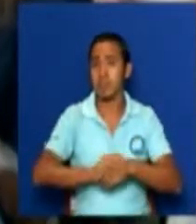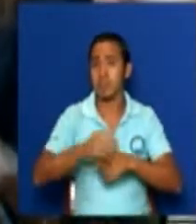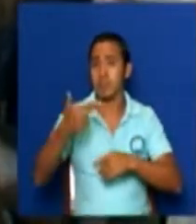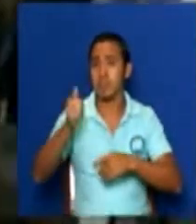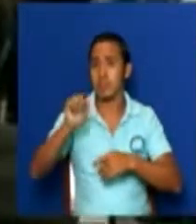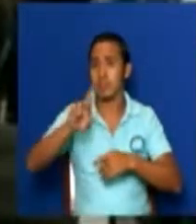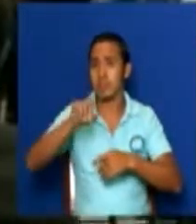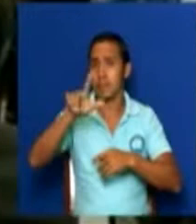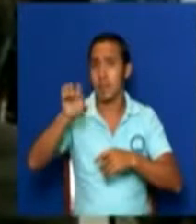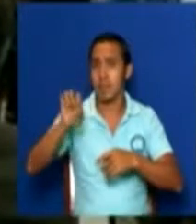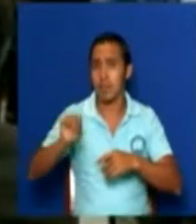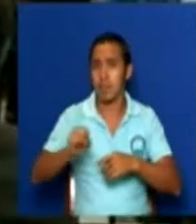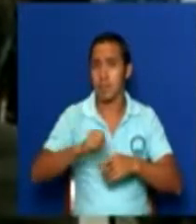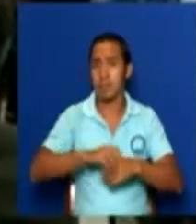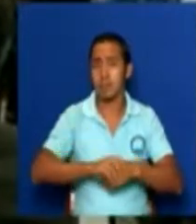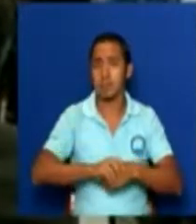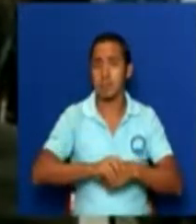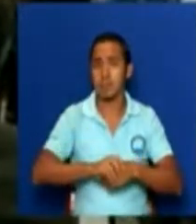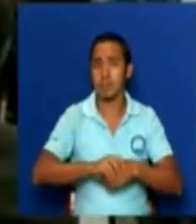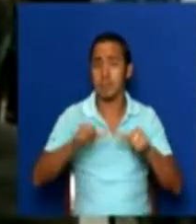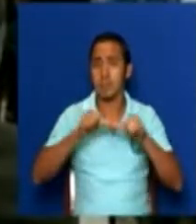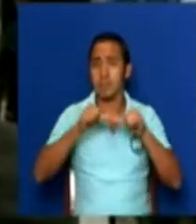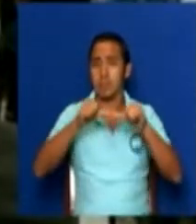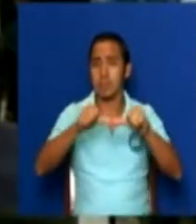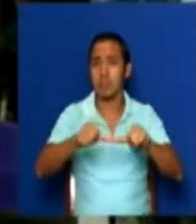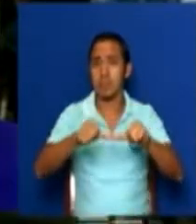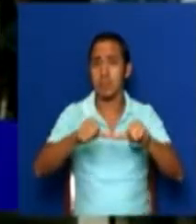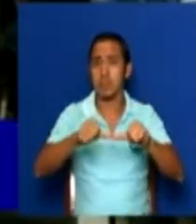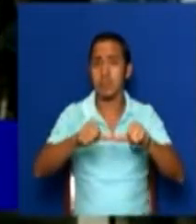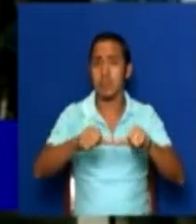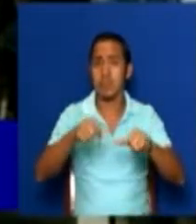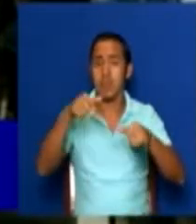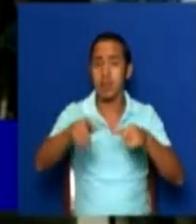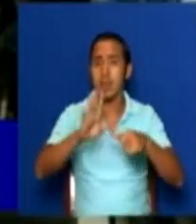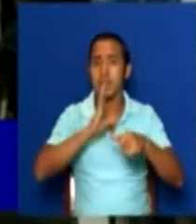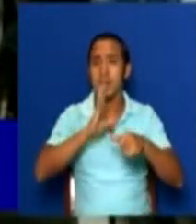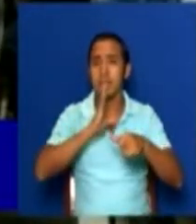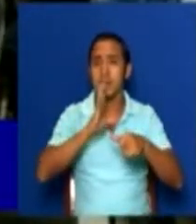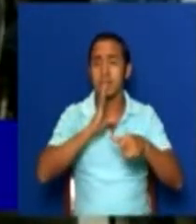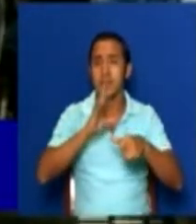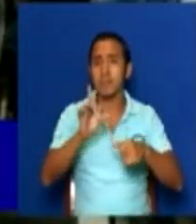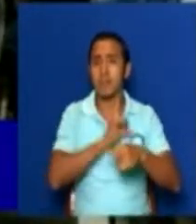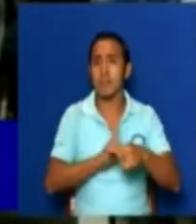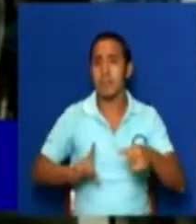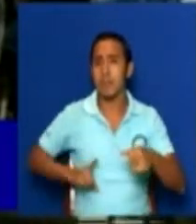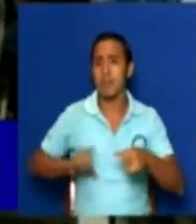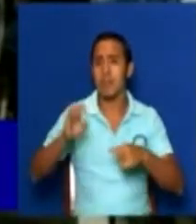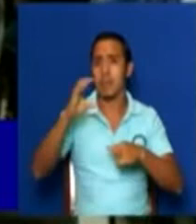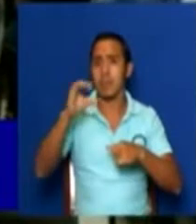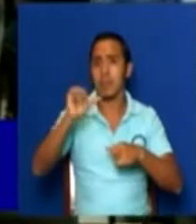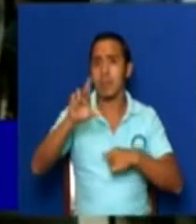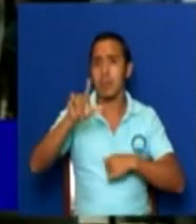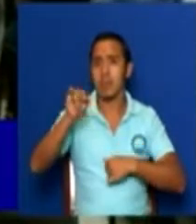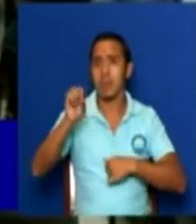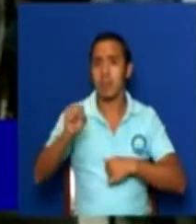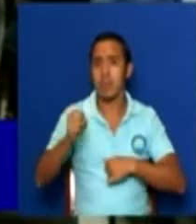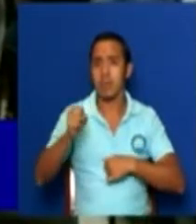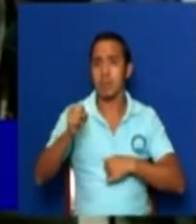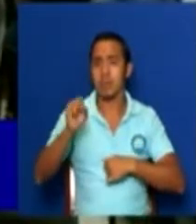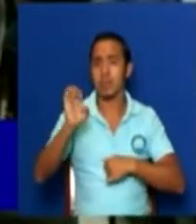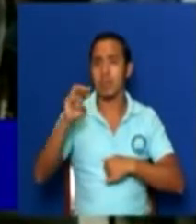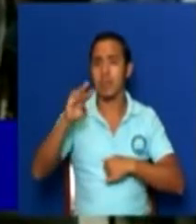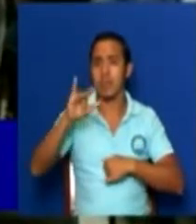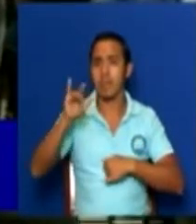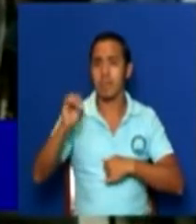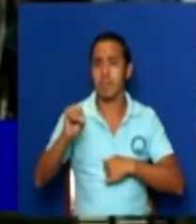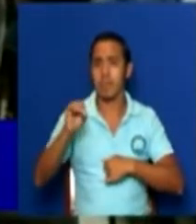teórico y escritor. Continuando con el programa, escucharemos las palabras del diputado Carlos Emilio López,